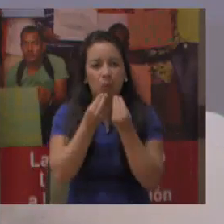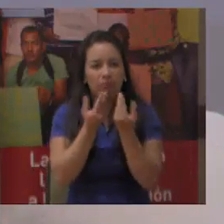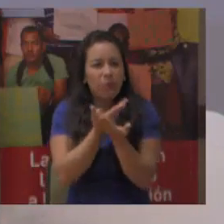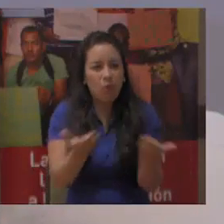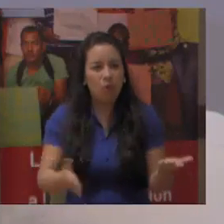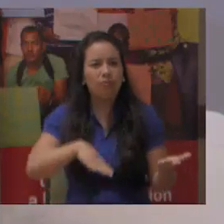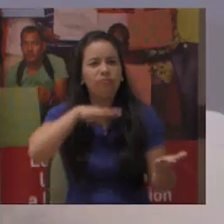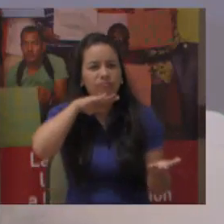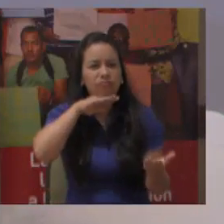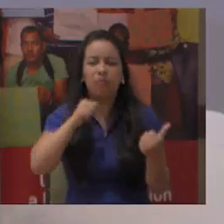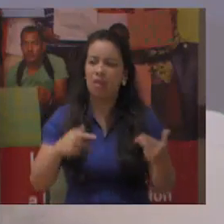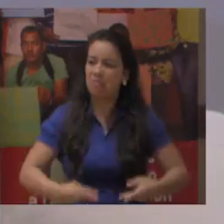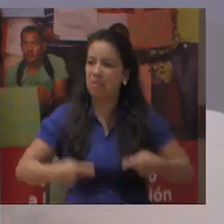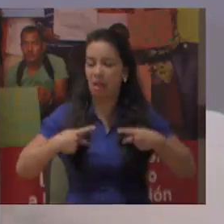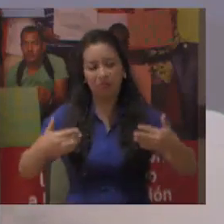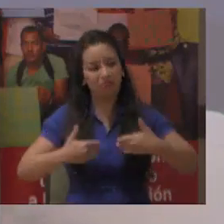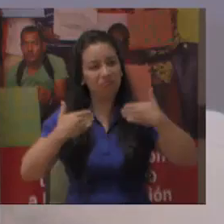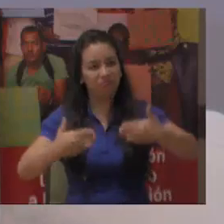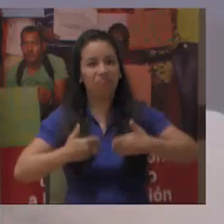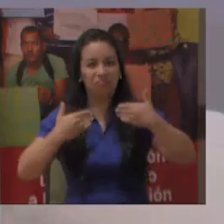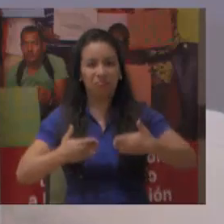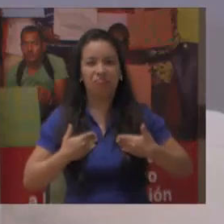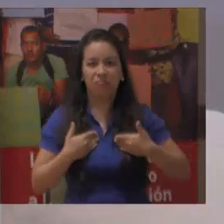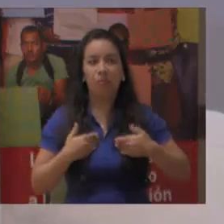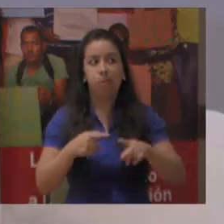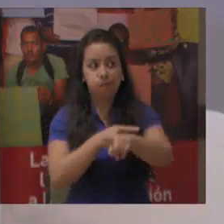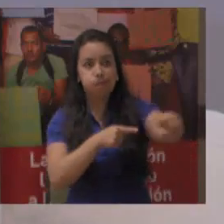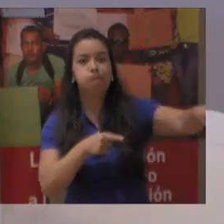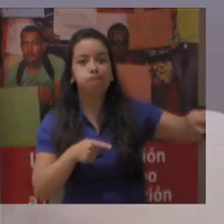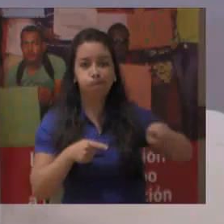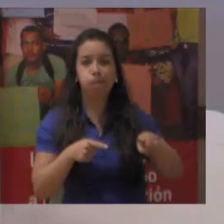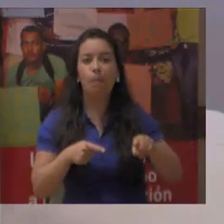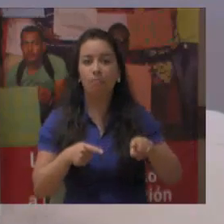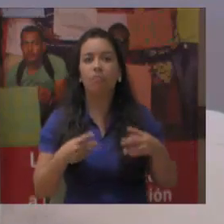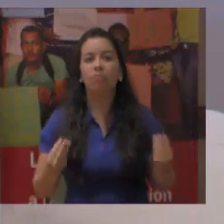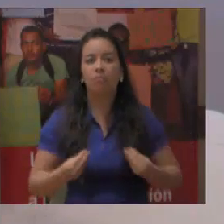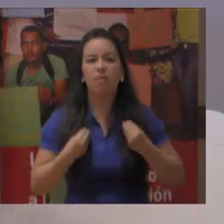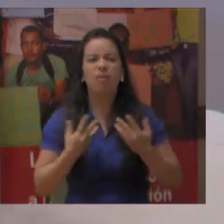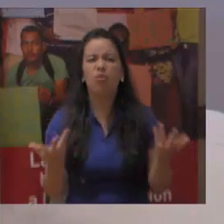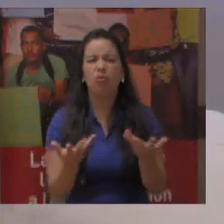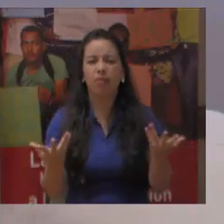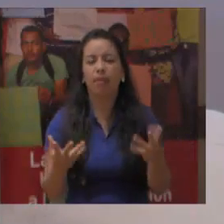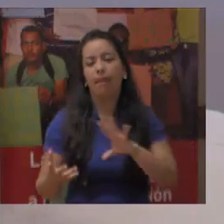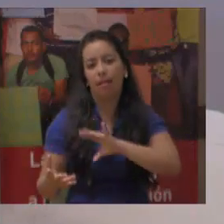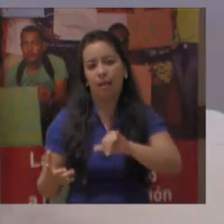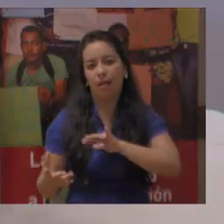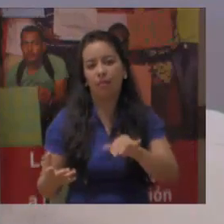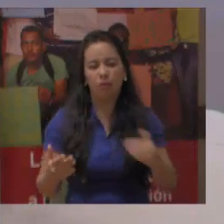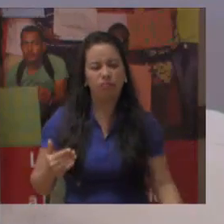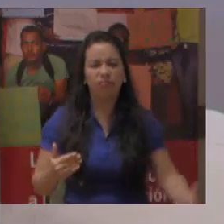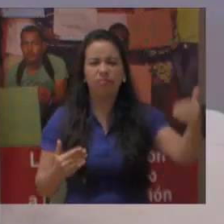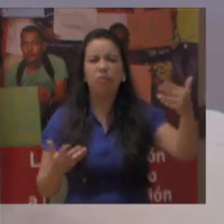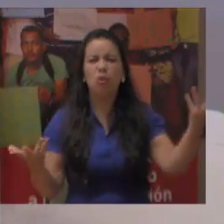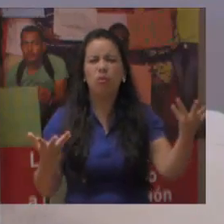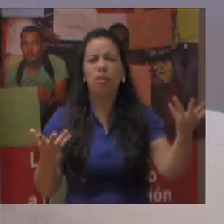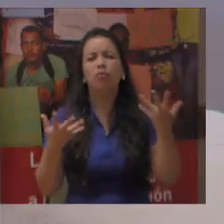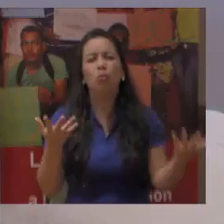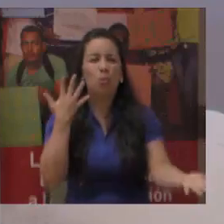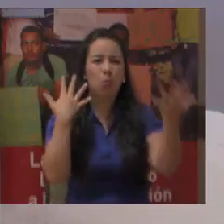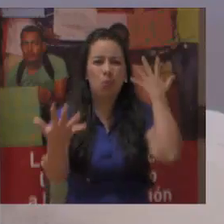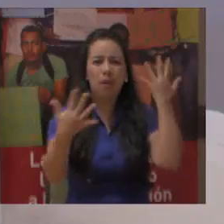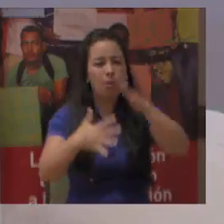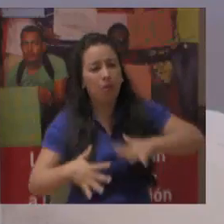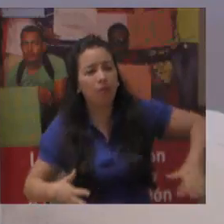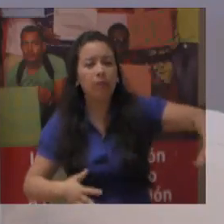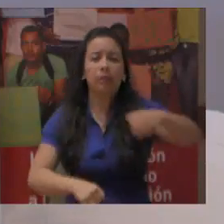de reintegración, la mayoría de ellos viven aquí en Cali, pero crecieron en el campo y perdieron la